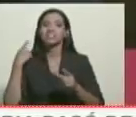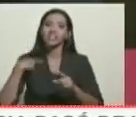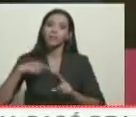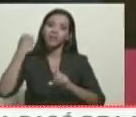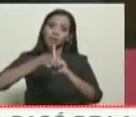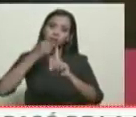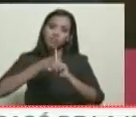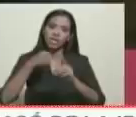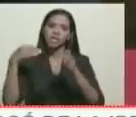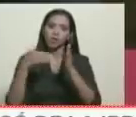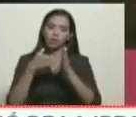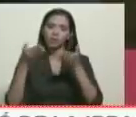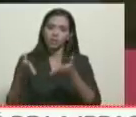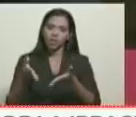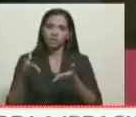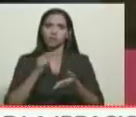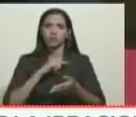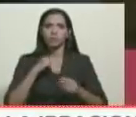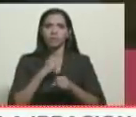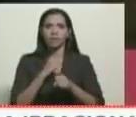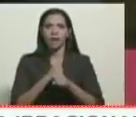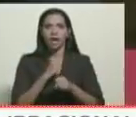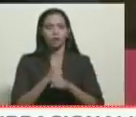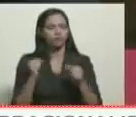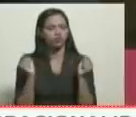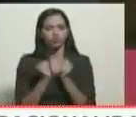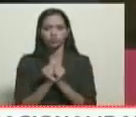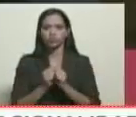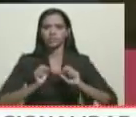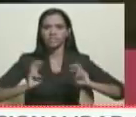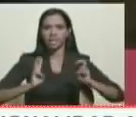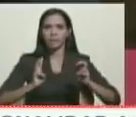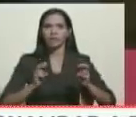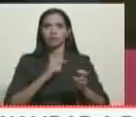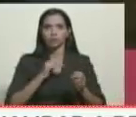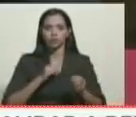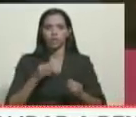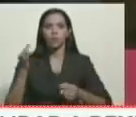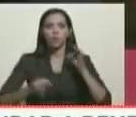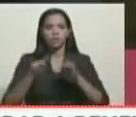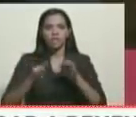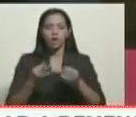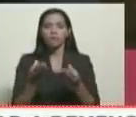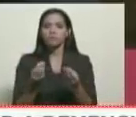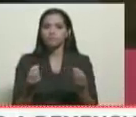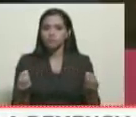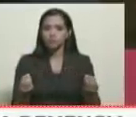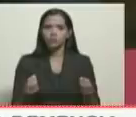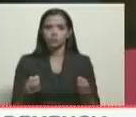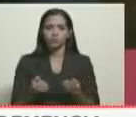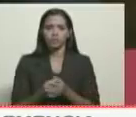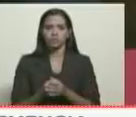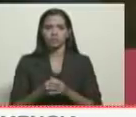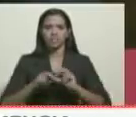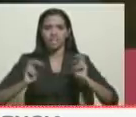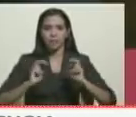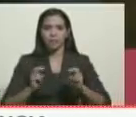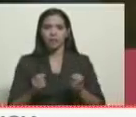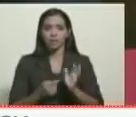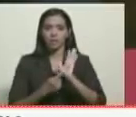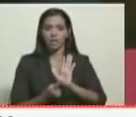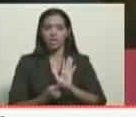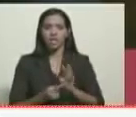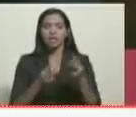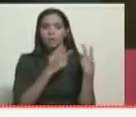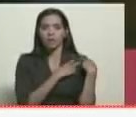Nosotros hemos trabajado muy duro el tema, hemos judicializado muchos casos, hemos identificado responsables, han